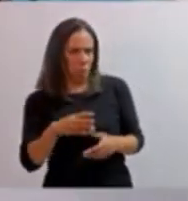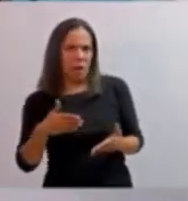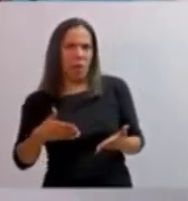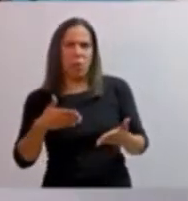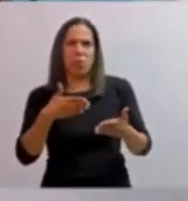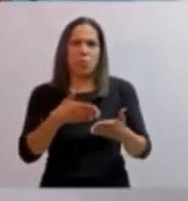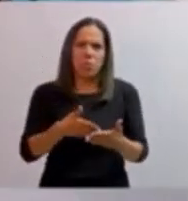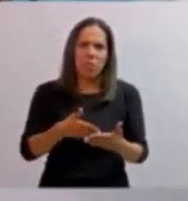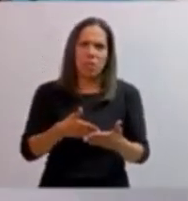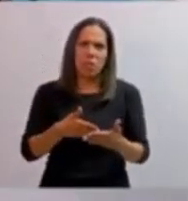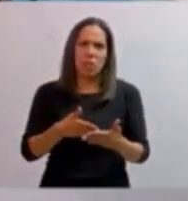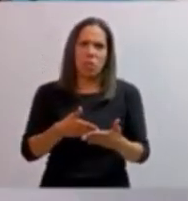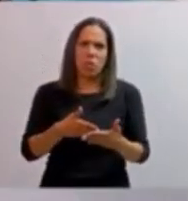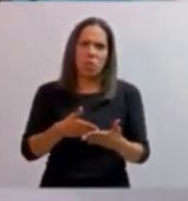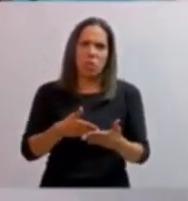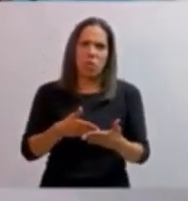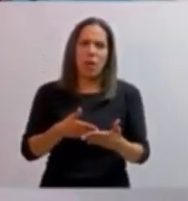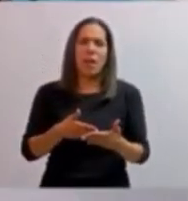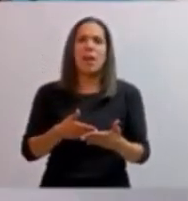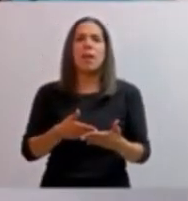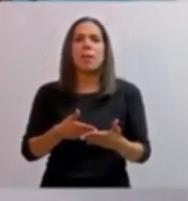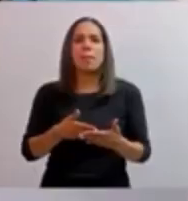estaban abocadas a lo